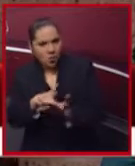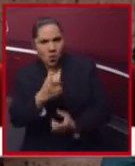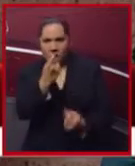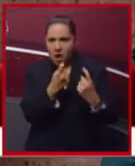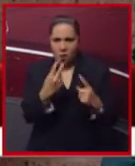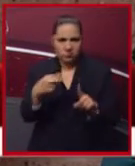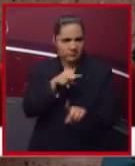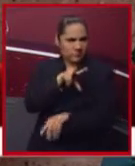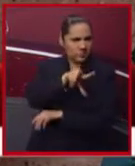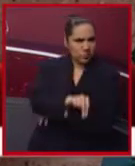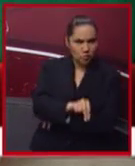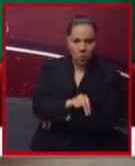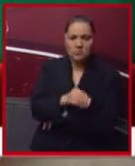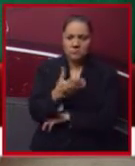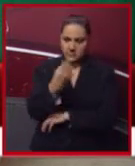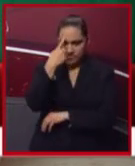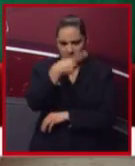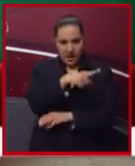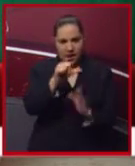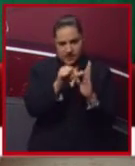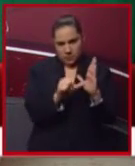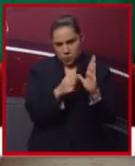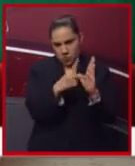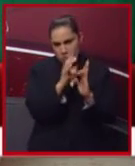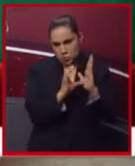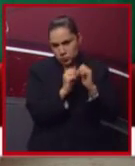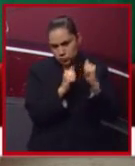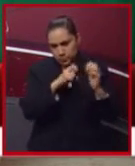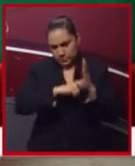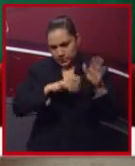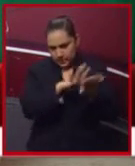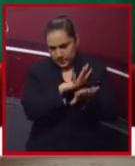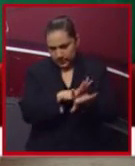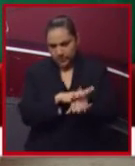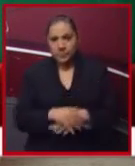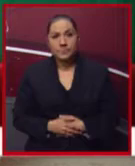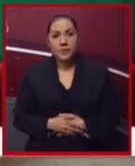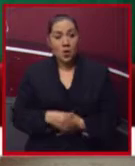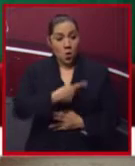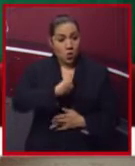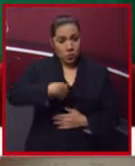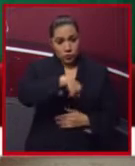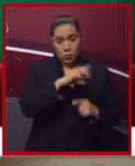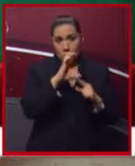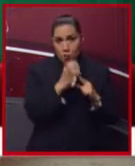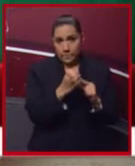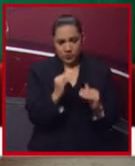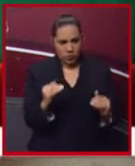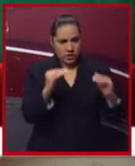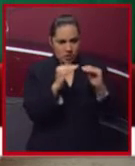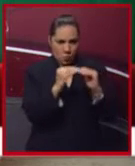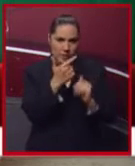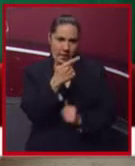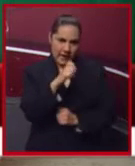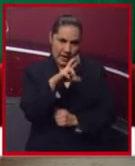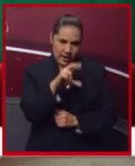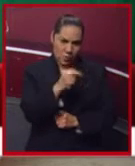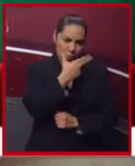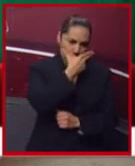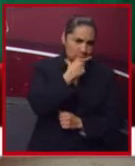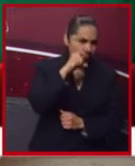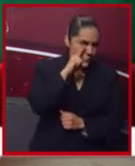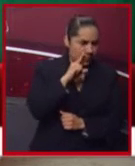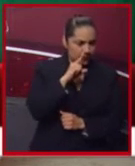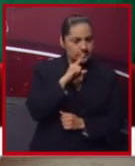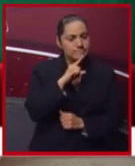constitucional. Y como Comisión de Igualdad de Género hay temas que nos preocupan de manera muy específica y